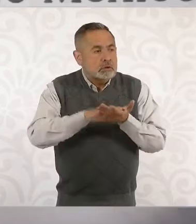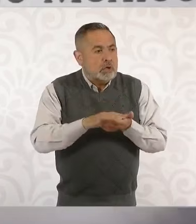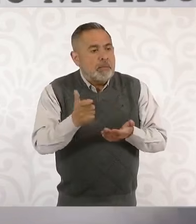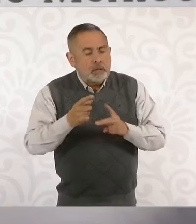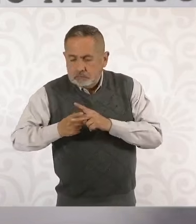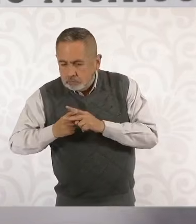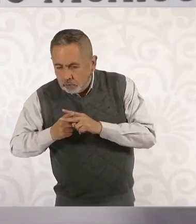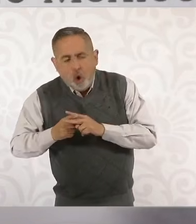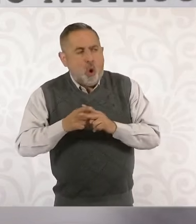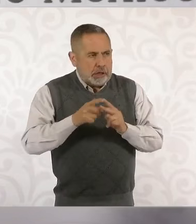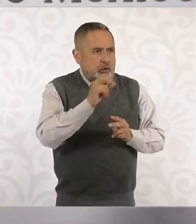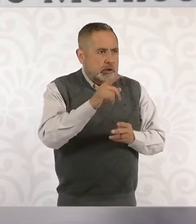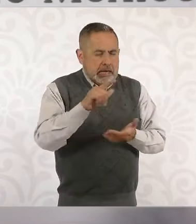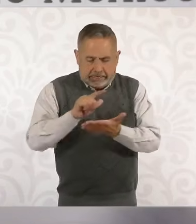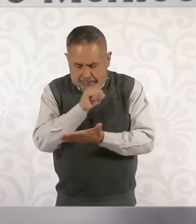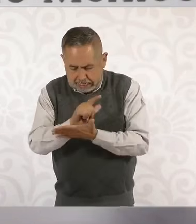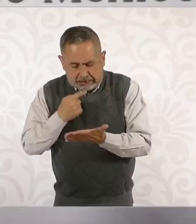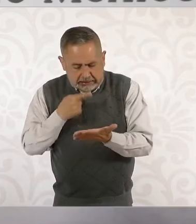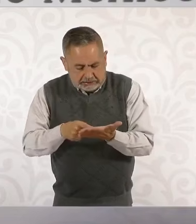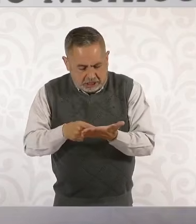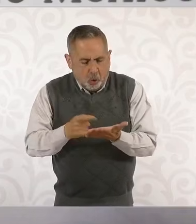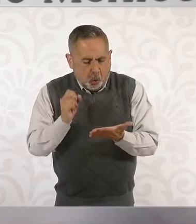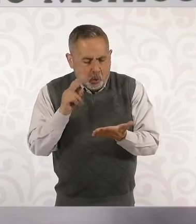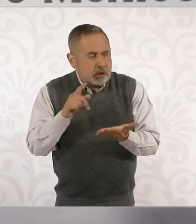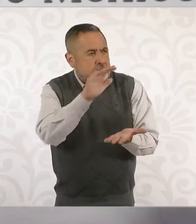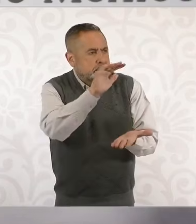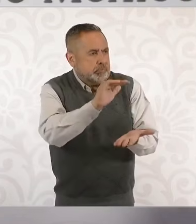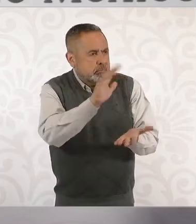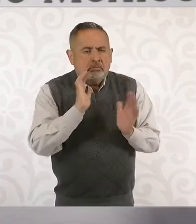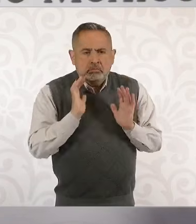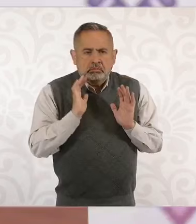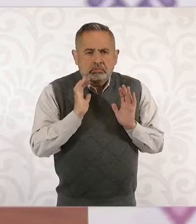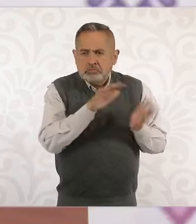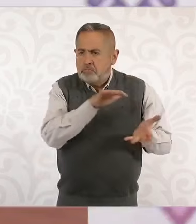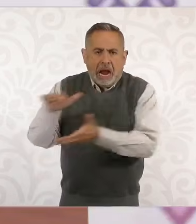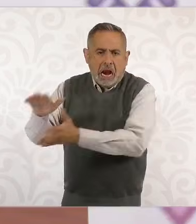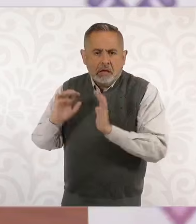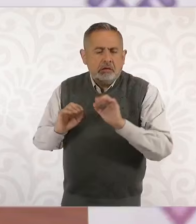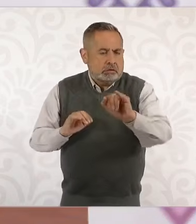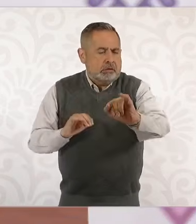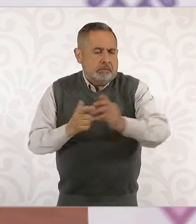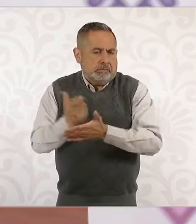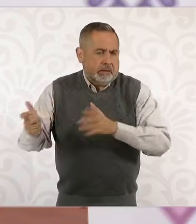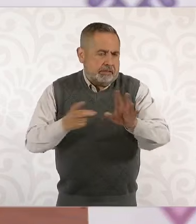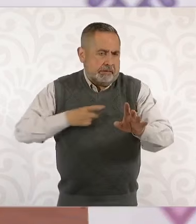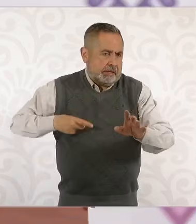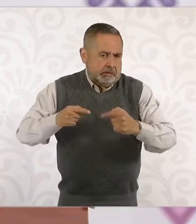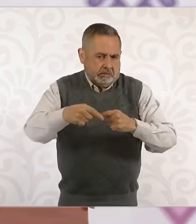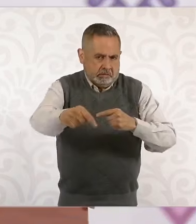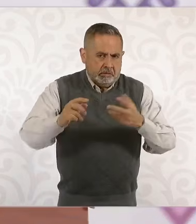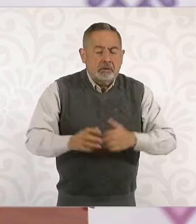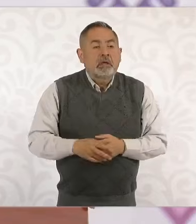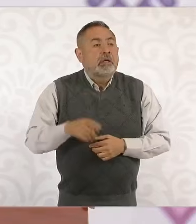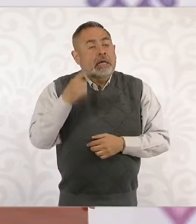disminuciones relacionadas con la ley. Aquí presentamos, de acuerdo con lo que